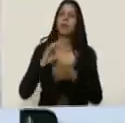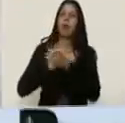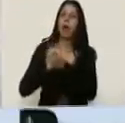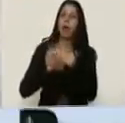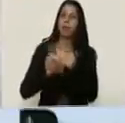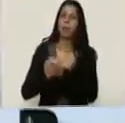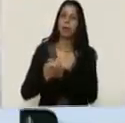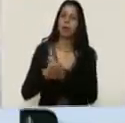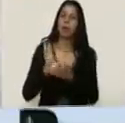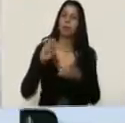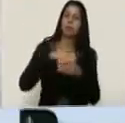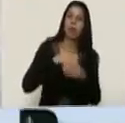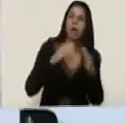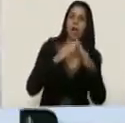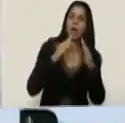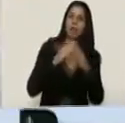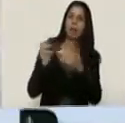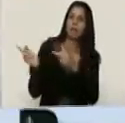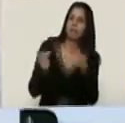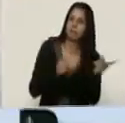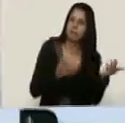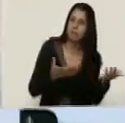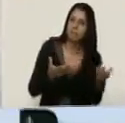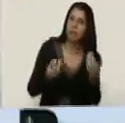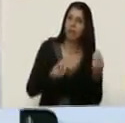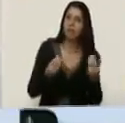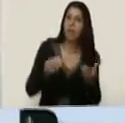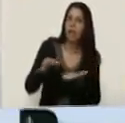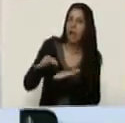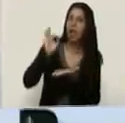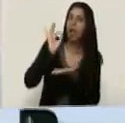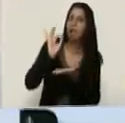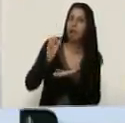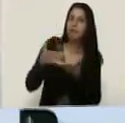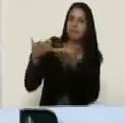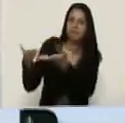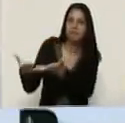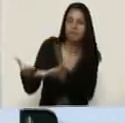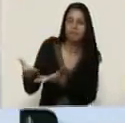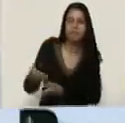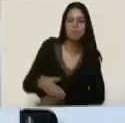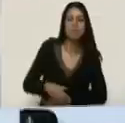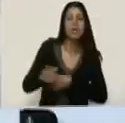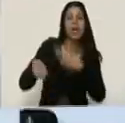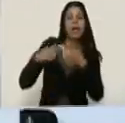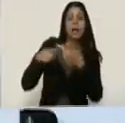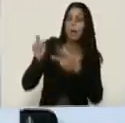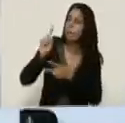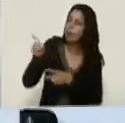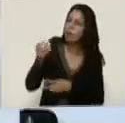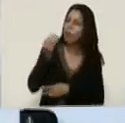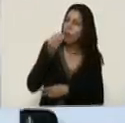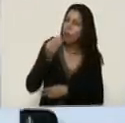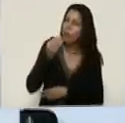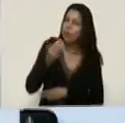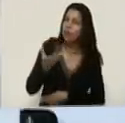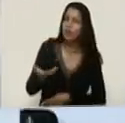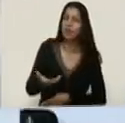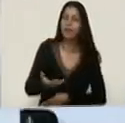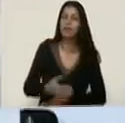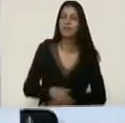a la casa. Lo primero que uno le ofrece es café. Y después le pregunta, ¿comiste?